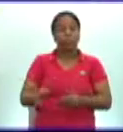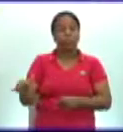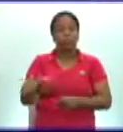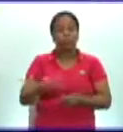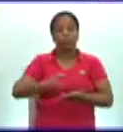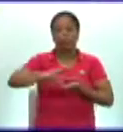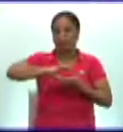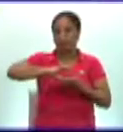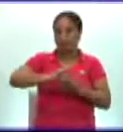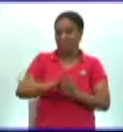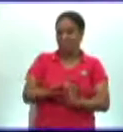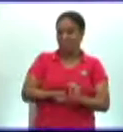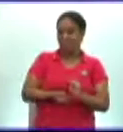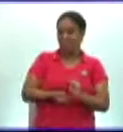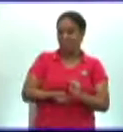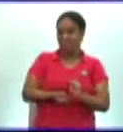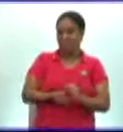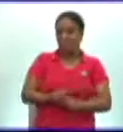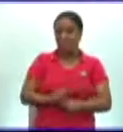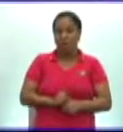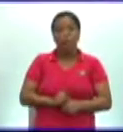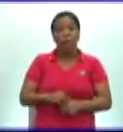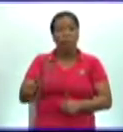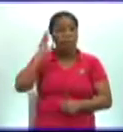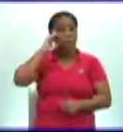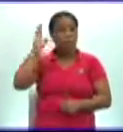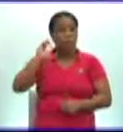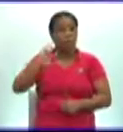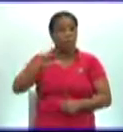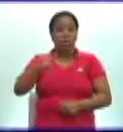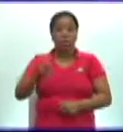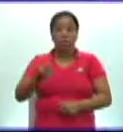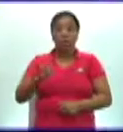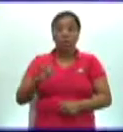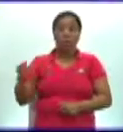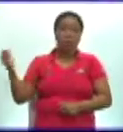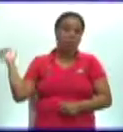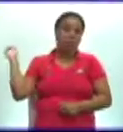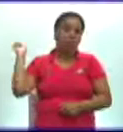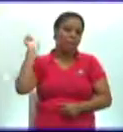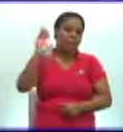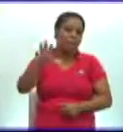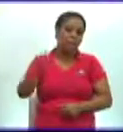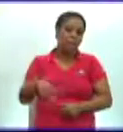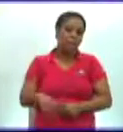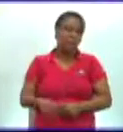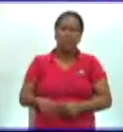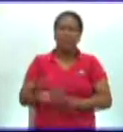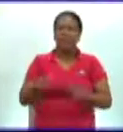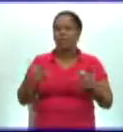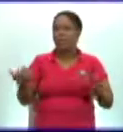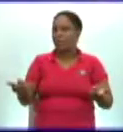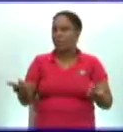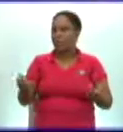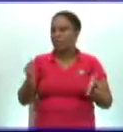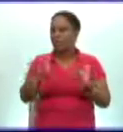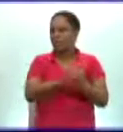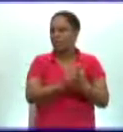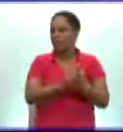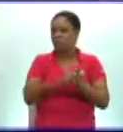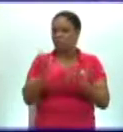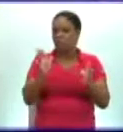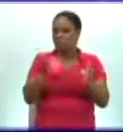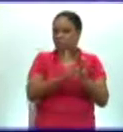puede deformarlo. Recuerden cuando, por ejemplo, tiramos una pelota contra la pared, ¿qué le pasa a la pelota? No se deforma.